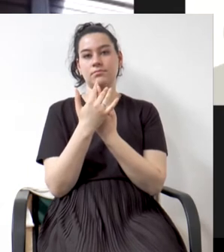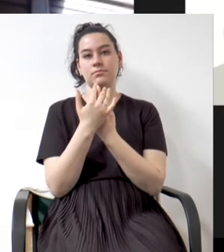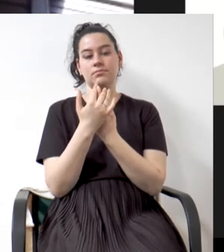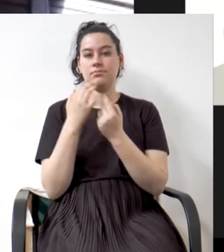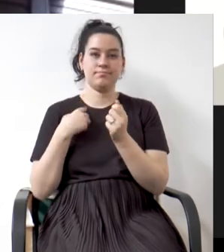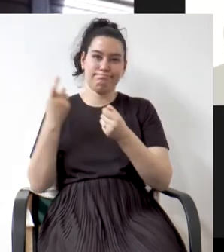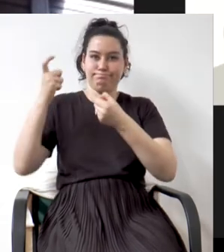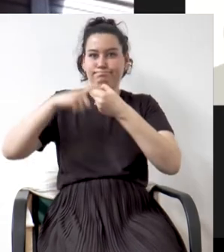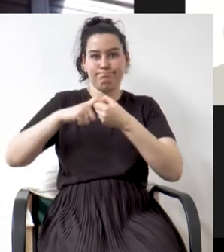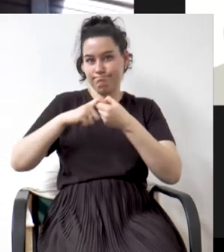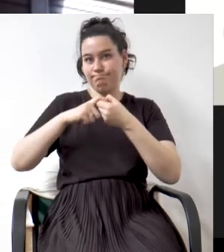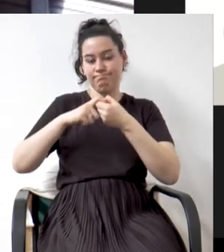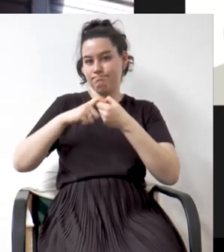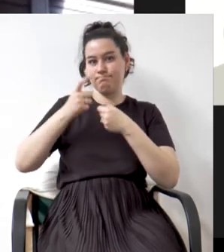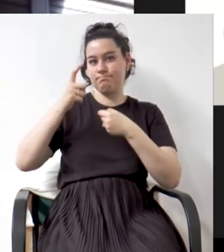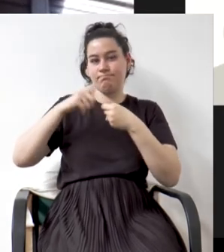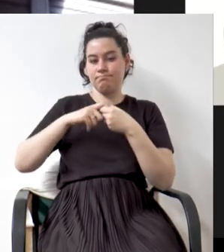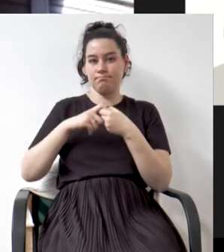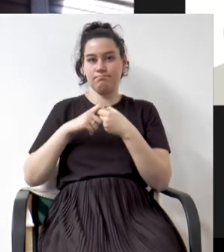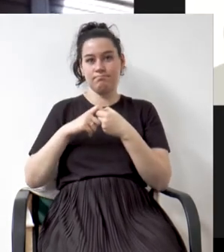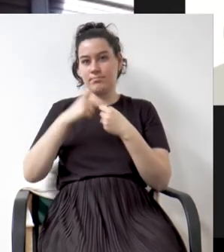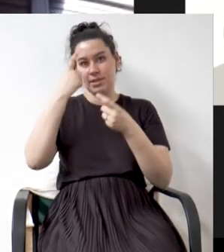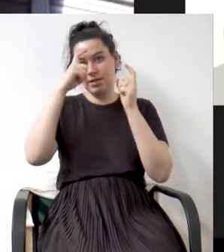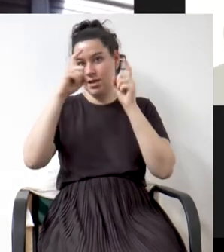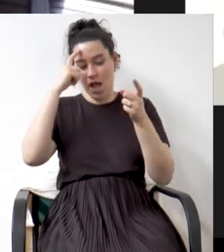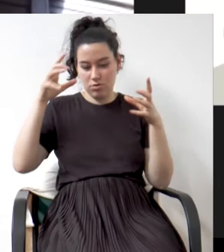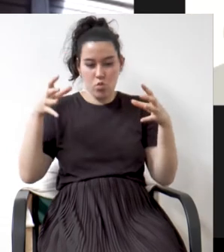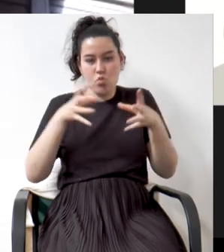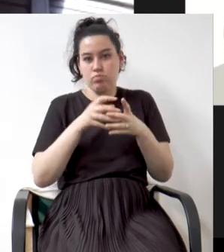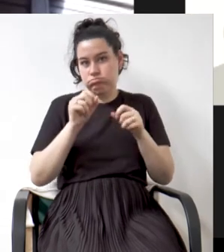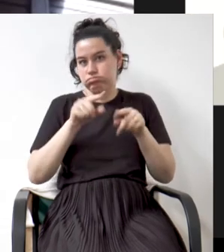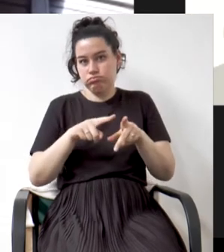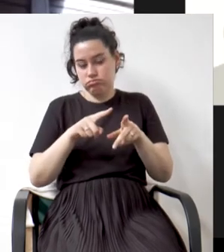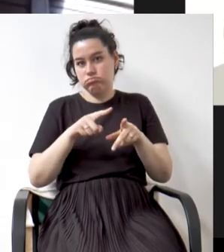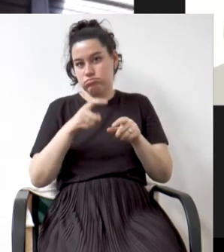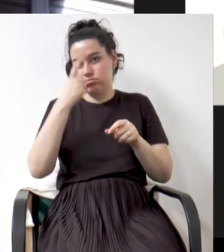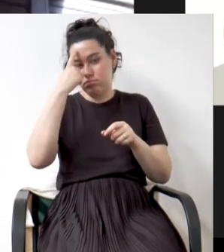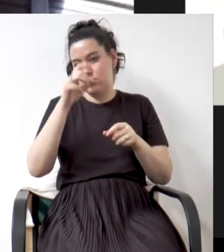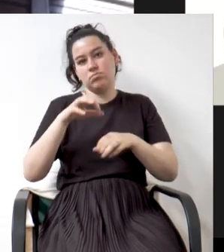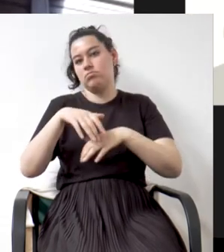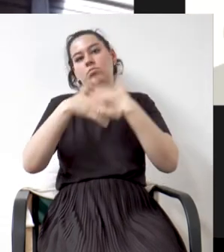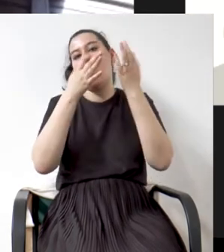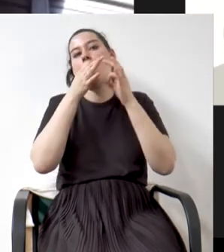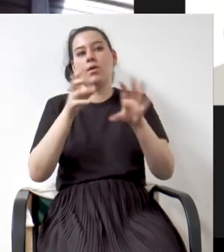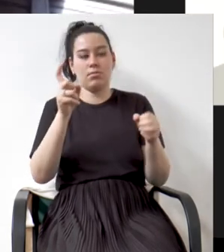Uno adhiere a un cuerpo ordenado de ideas, digamos, a una ideología, o como quiera